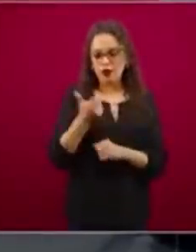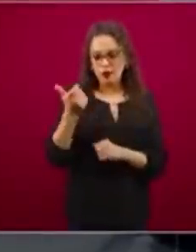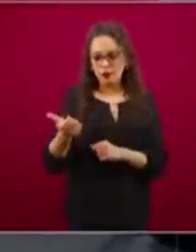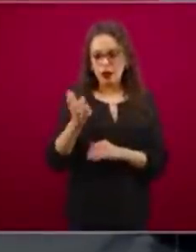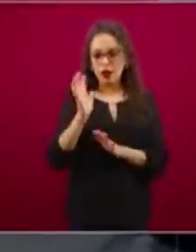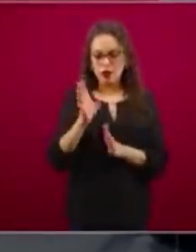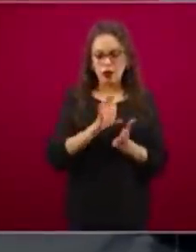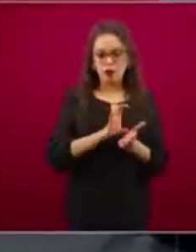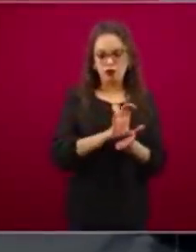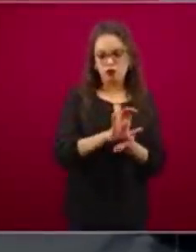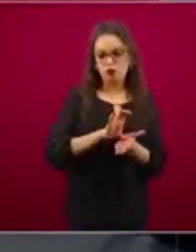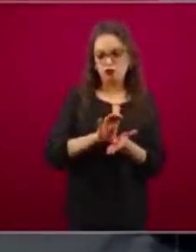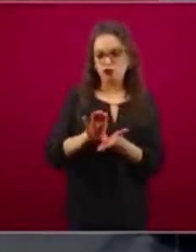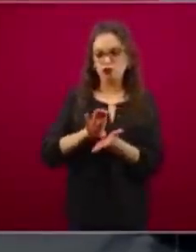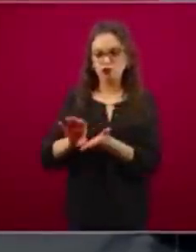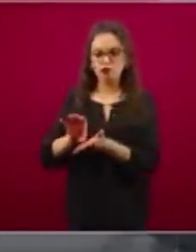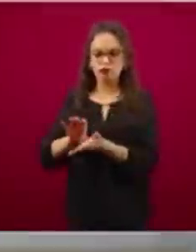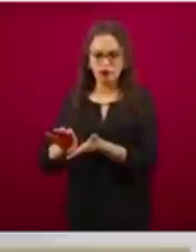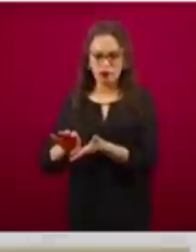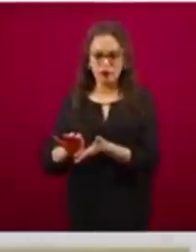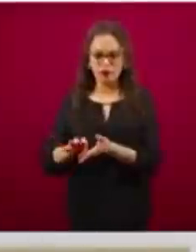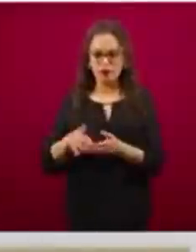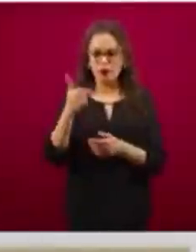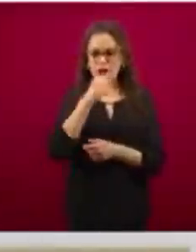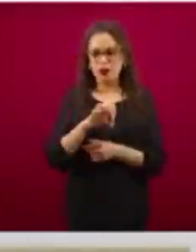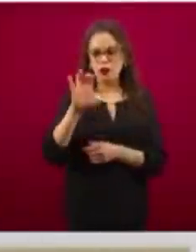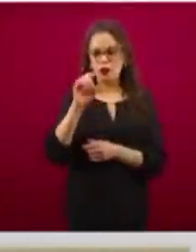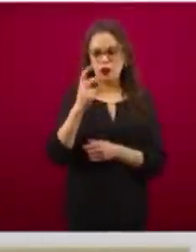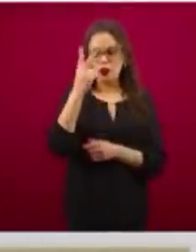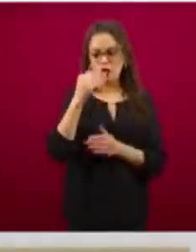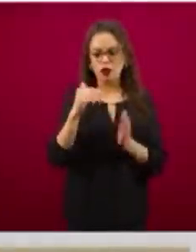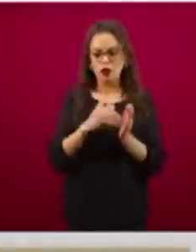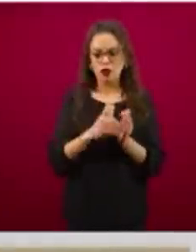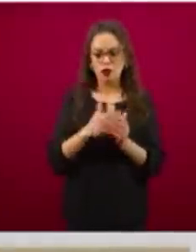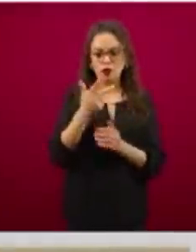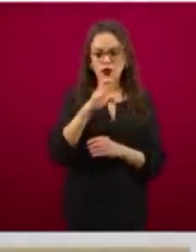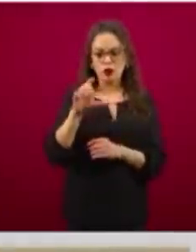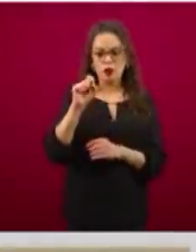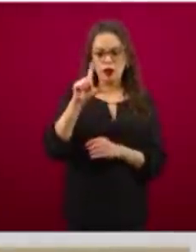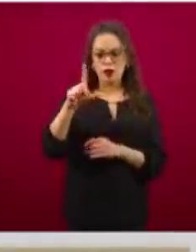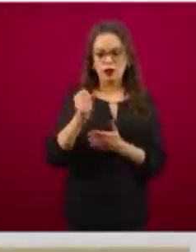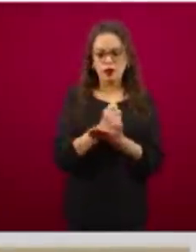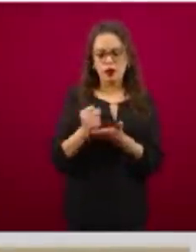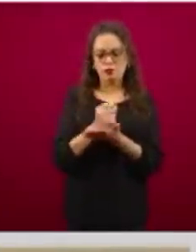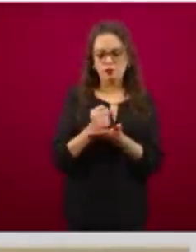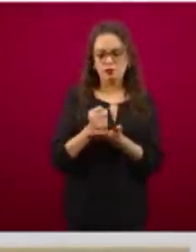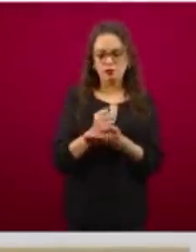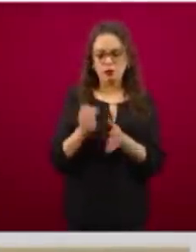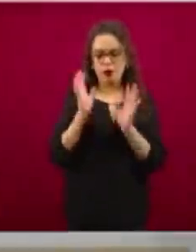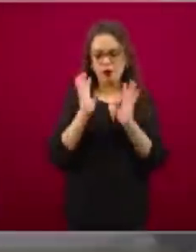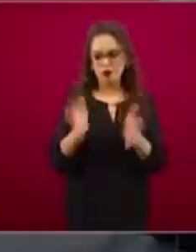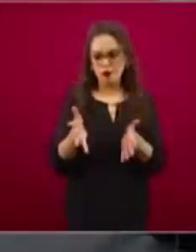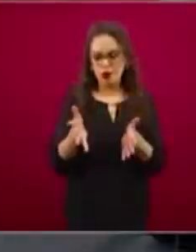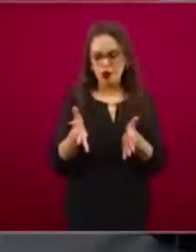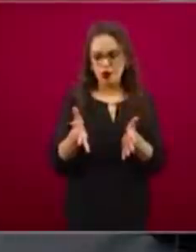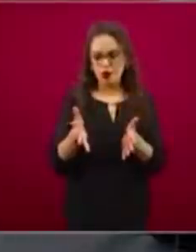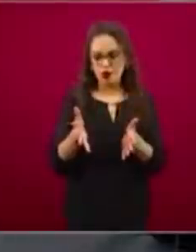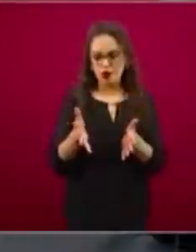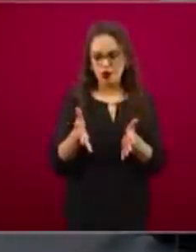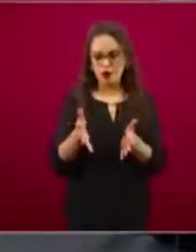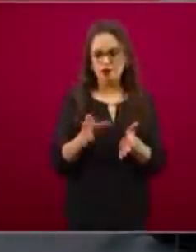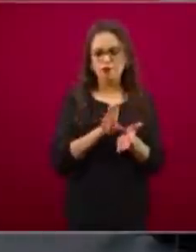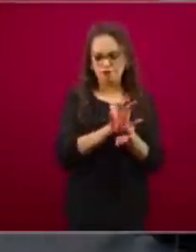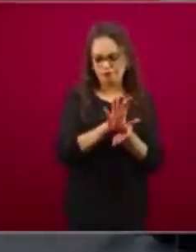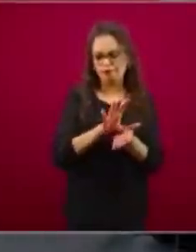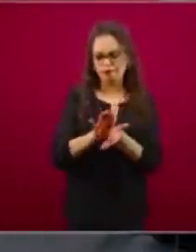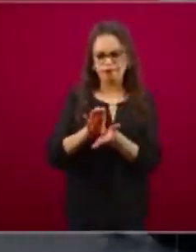dispersado de un universo de 132 mil 827 créditos que ya han sido dispersadas las